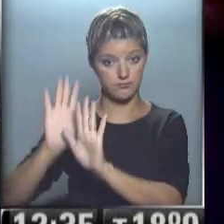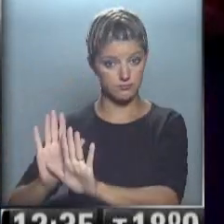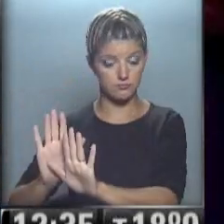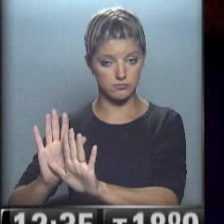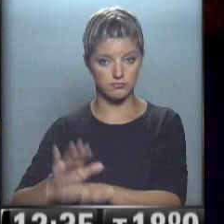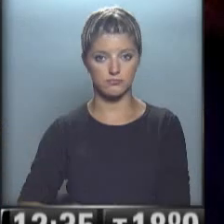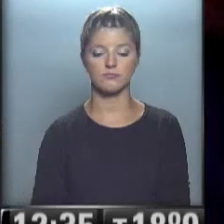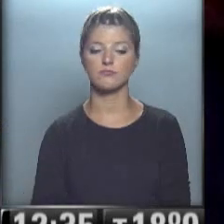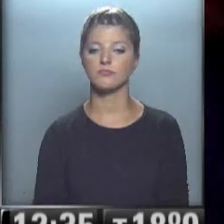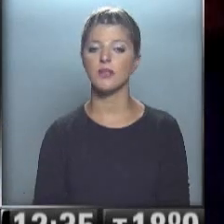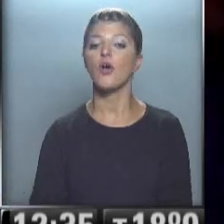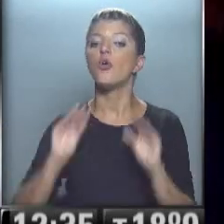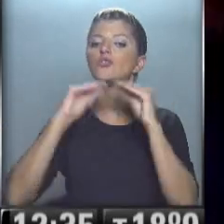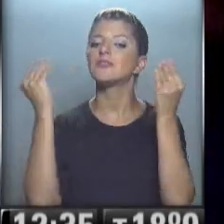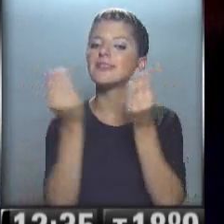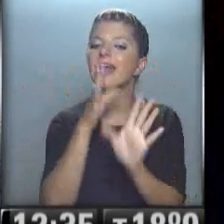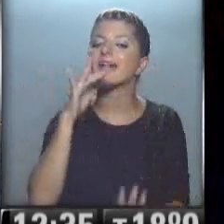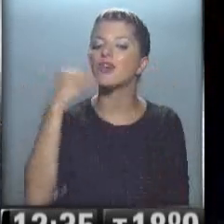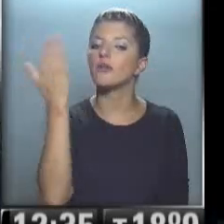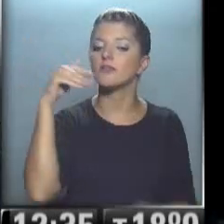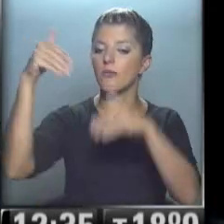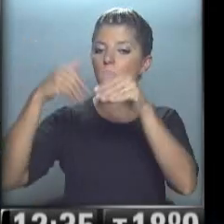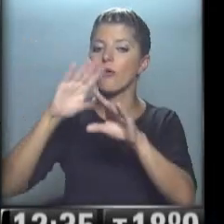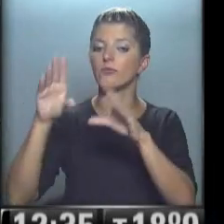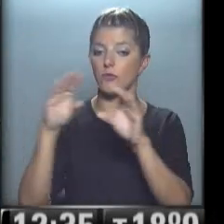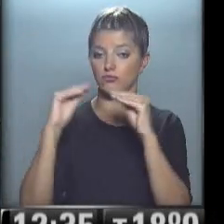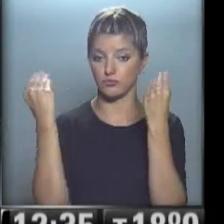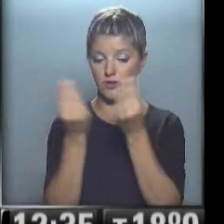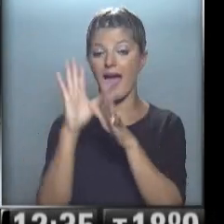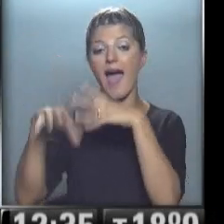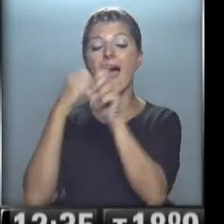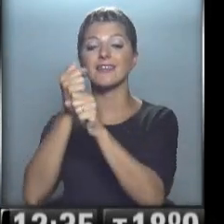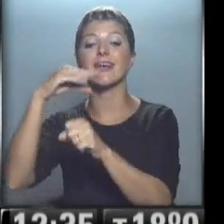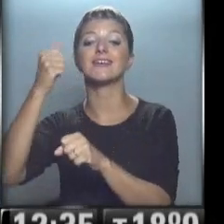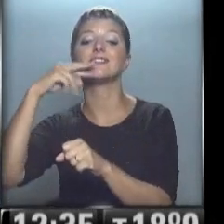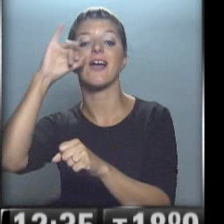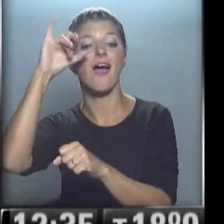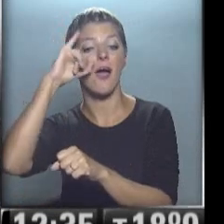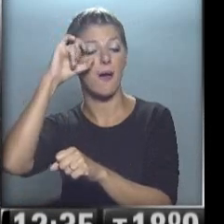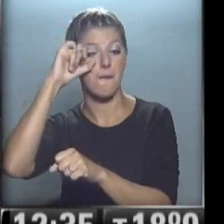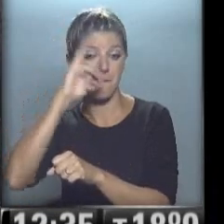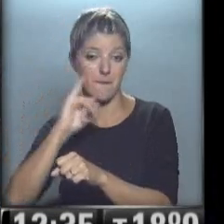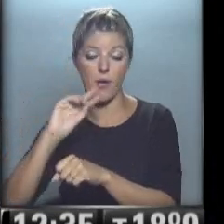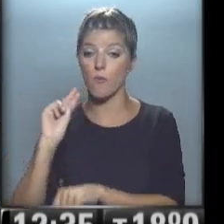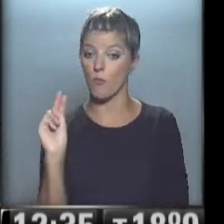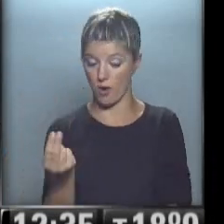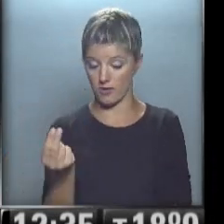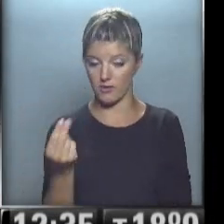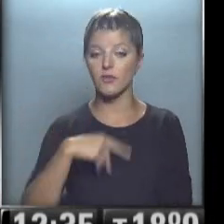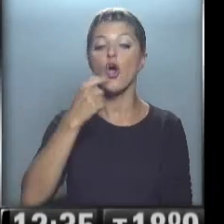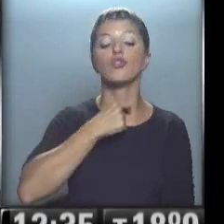las esperanzas fueron 14 elecciones hasta el fallecimiento del líder bolivariano